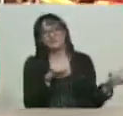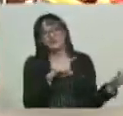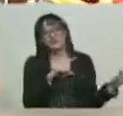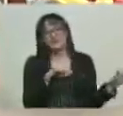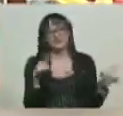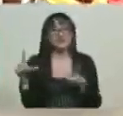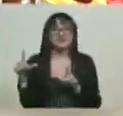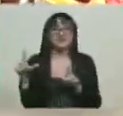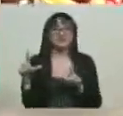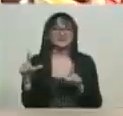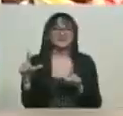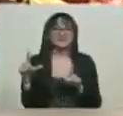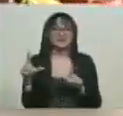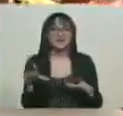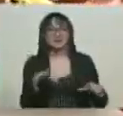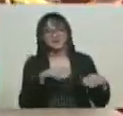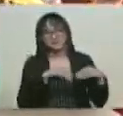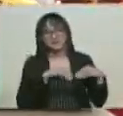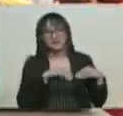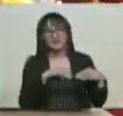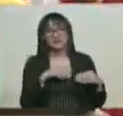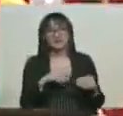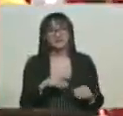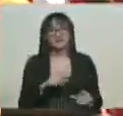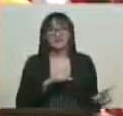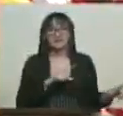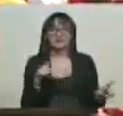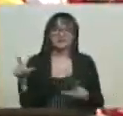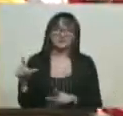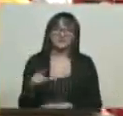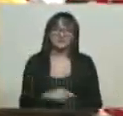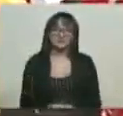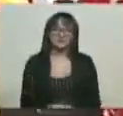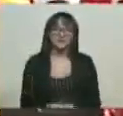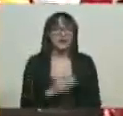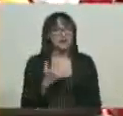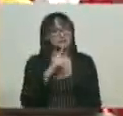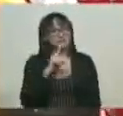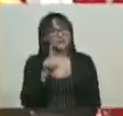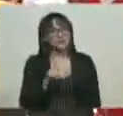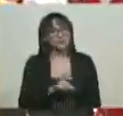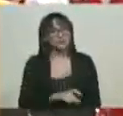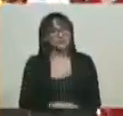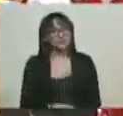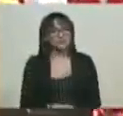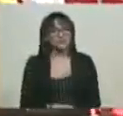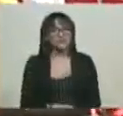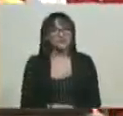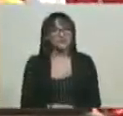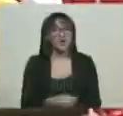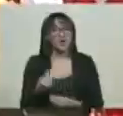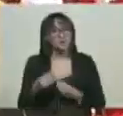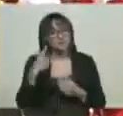totalmente aceitada, totalmente lista. Una pregunta, ¿cómo estuvo el